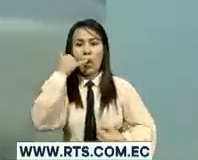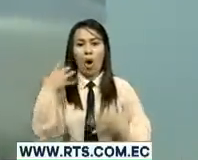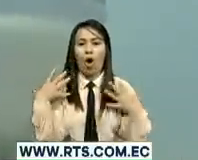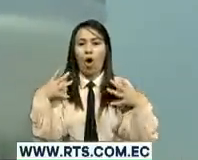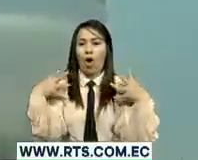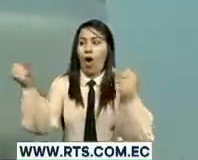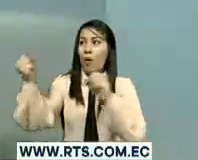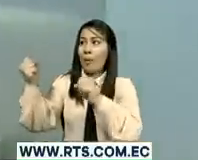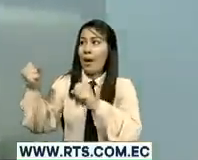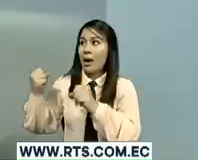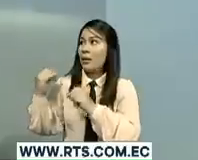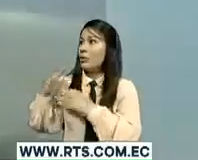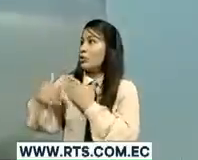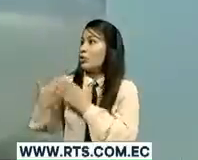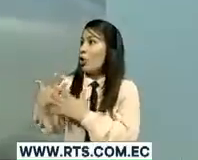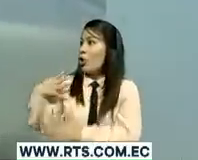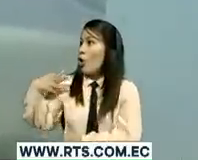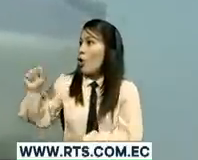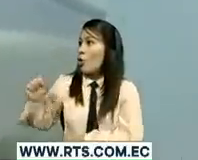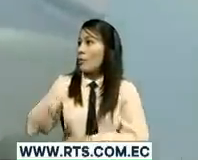pertenencias.